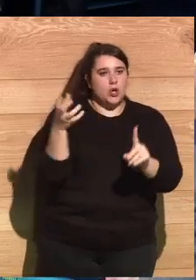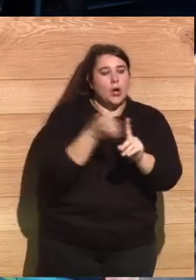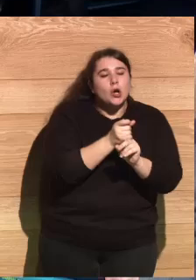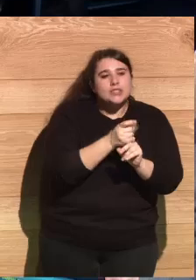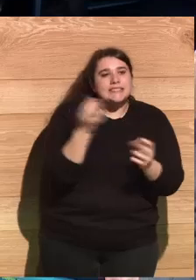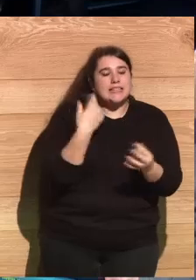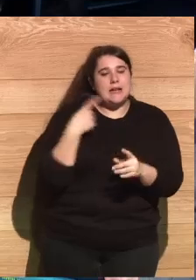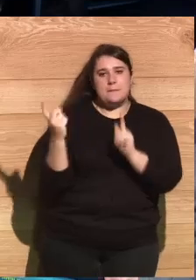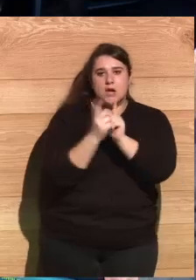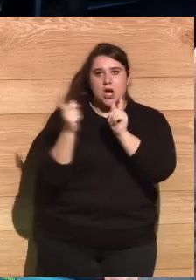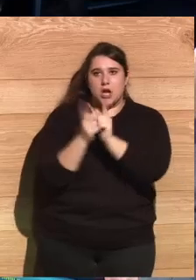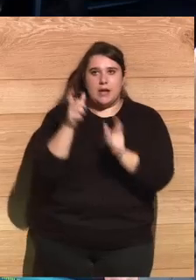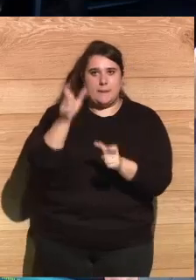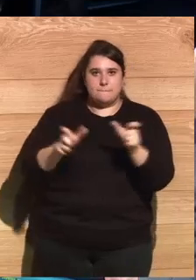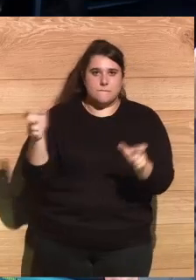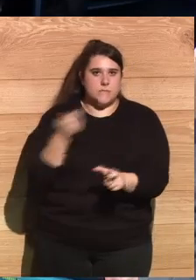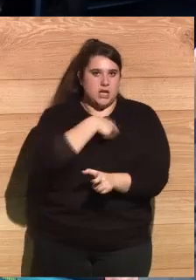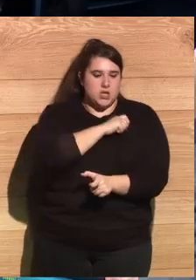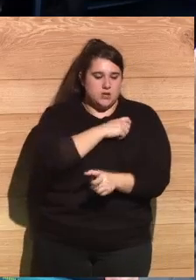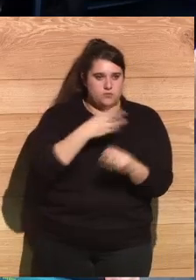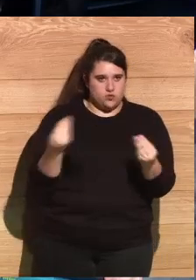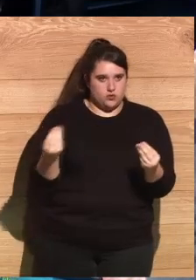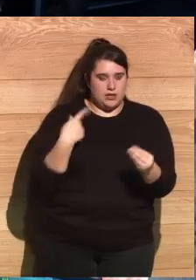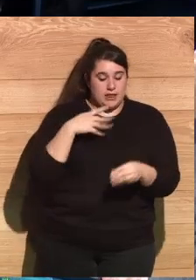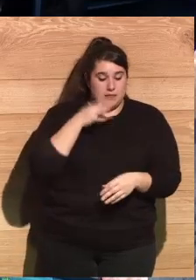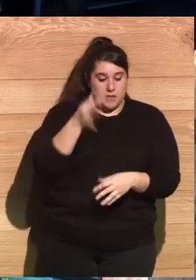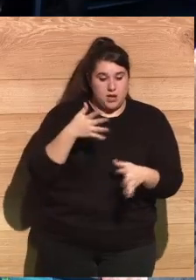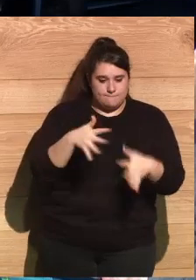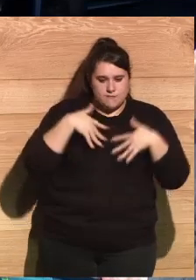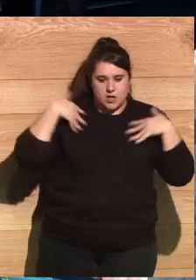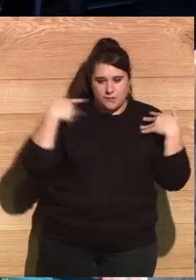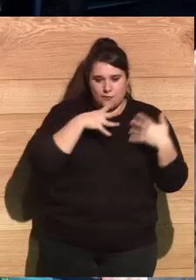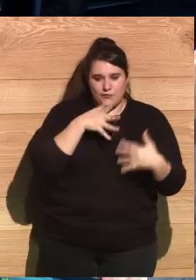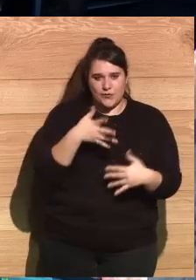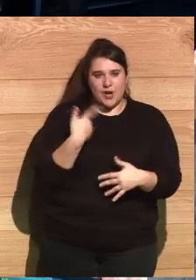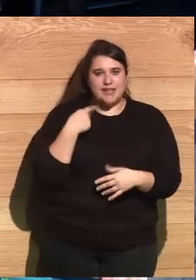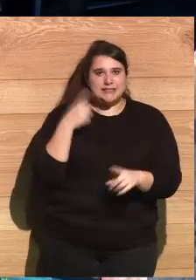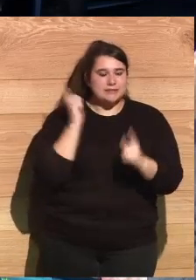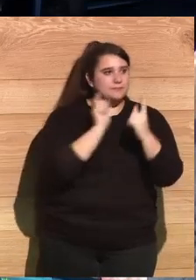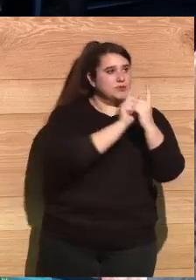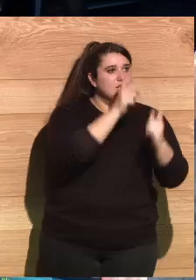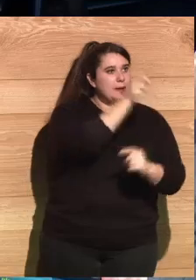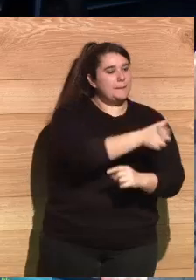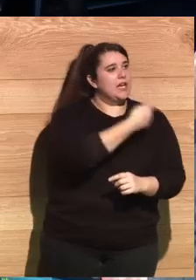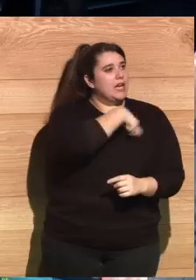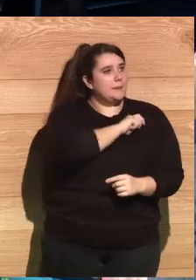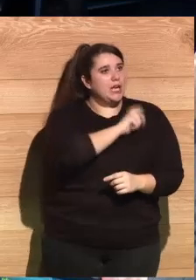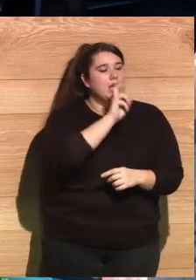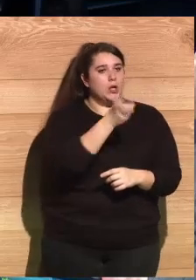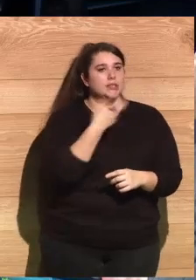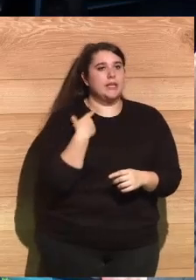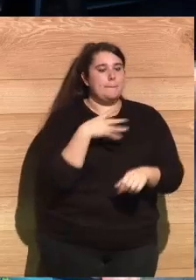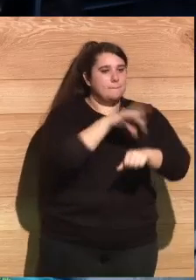mucha variedad de españoles. Y eso, bueno, emociona mucho, porque además, cuando te encuentras fuera con otros españoles,